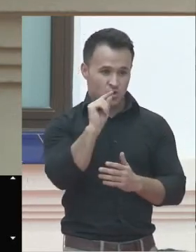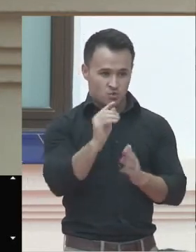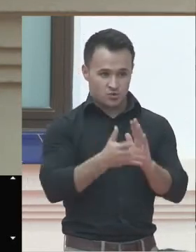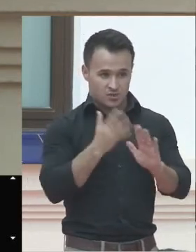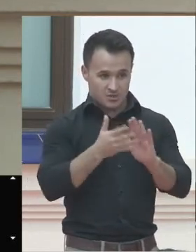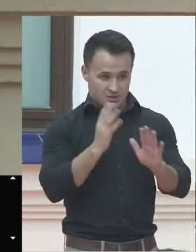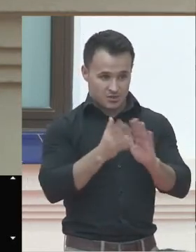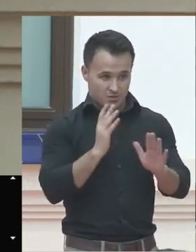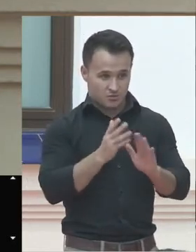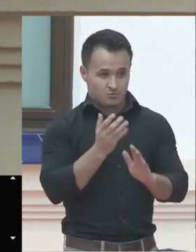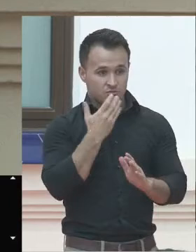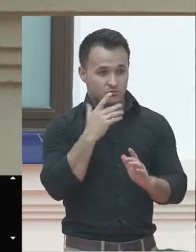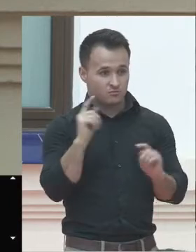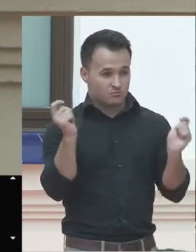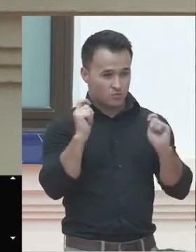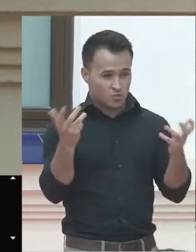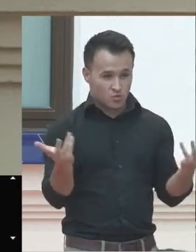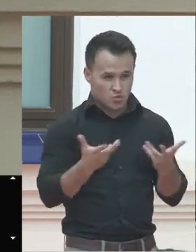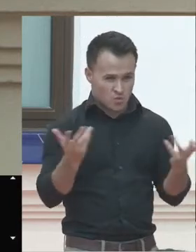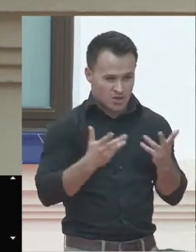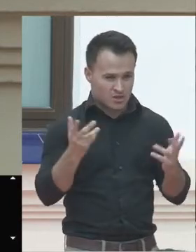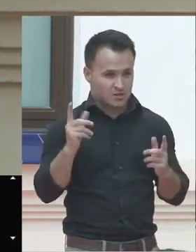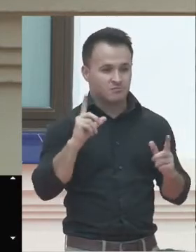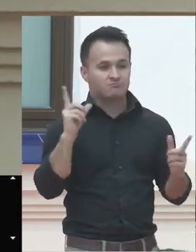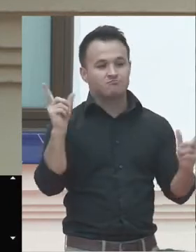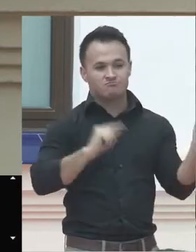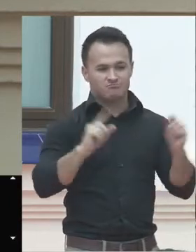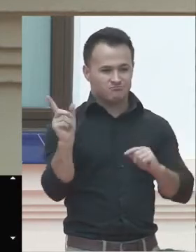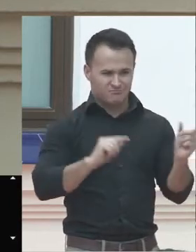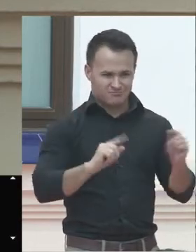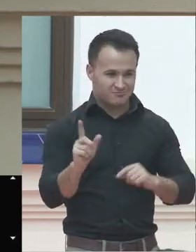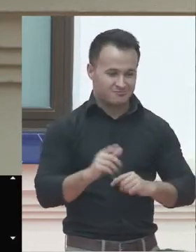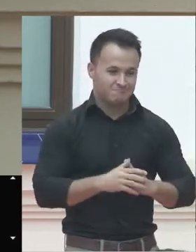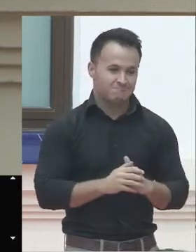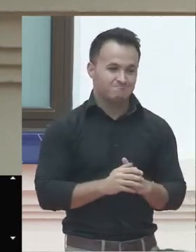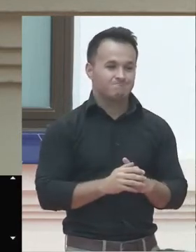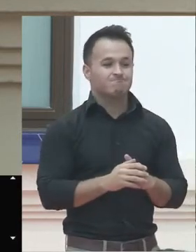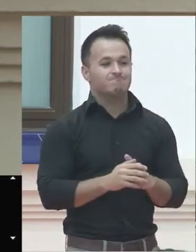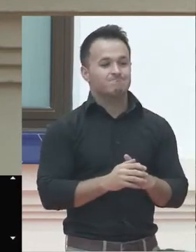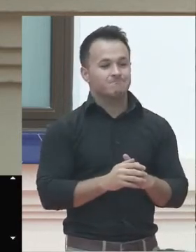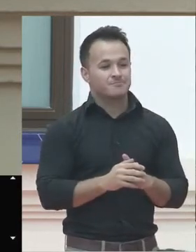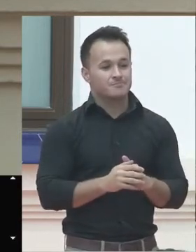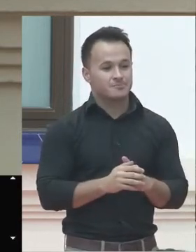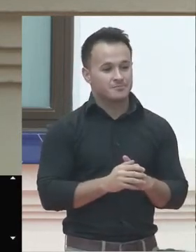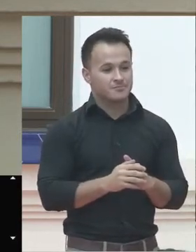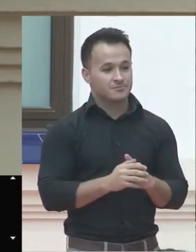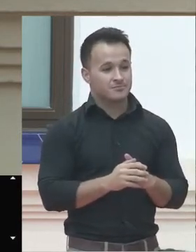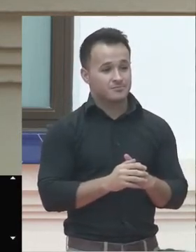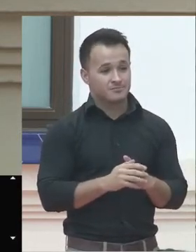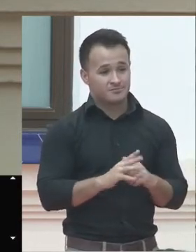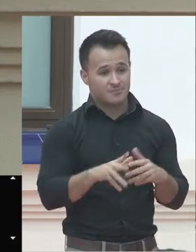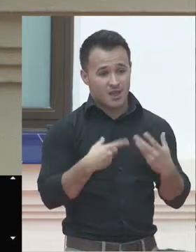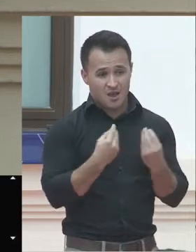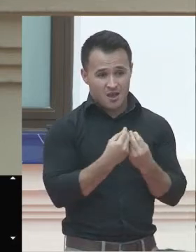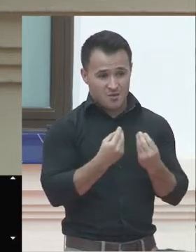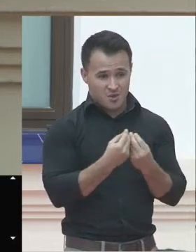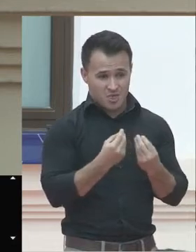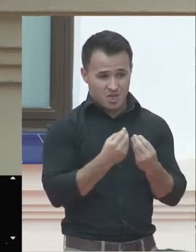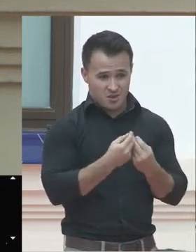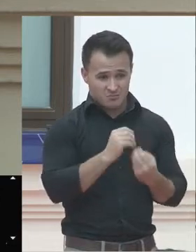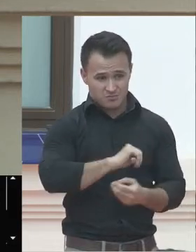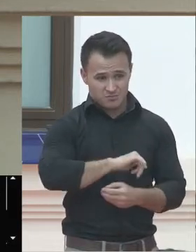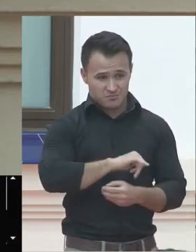PMRs que se puede embarcar en un avión no debe superar el 10% de la capacidad del avión, de la capacidad de pasaje del